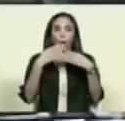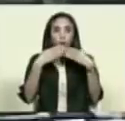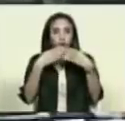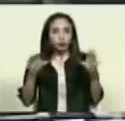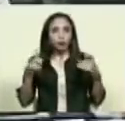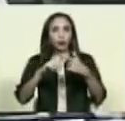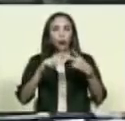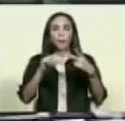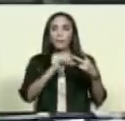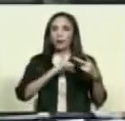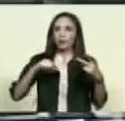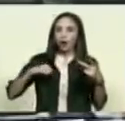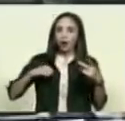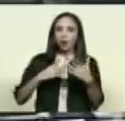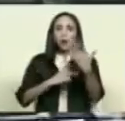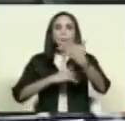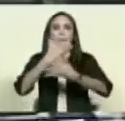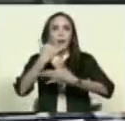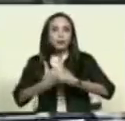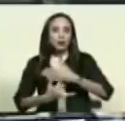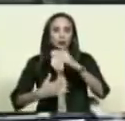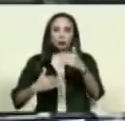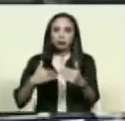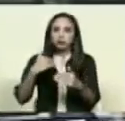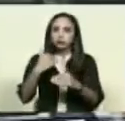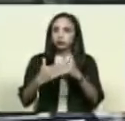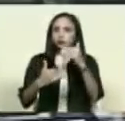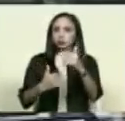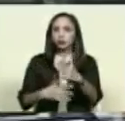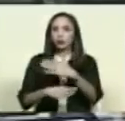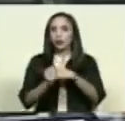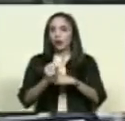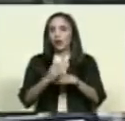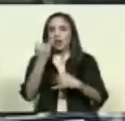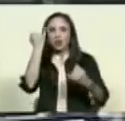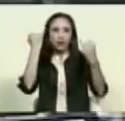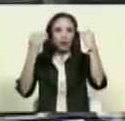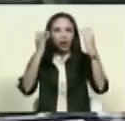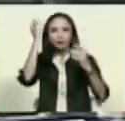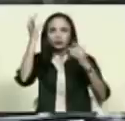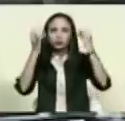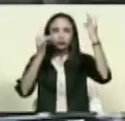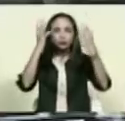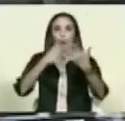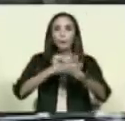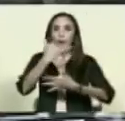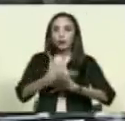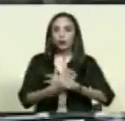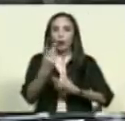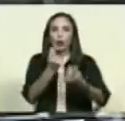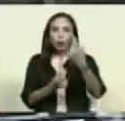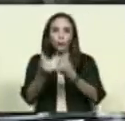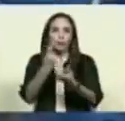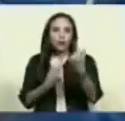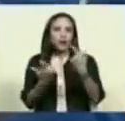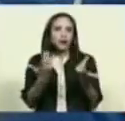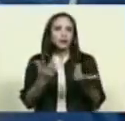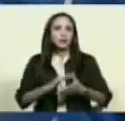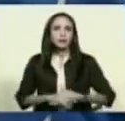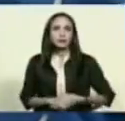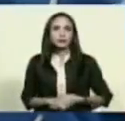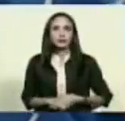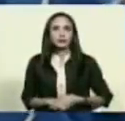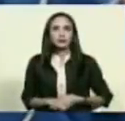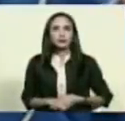privado, a proyectos de emprendedores, proyectos económicos de emprendedores